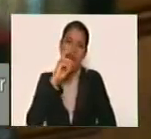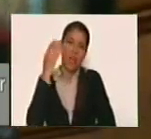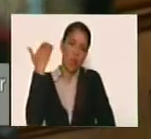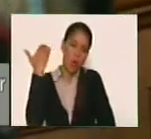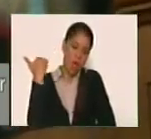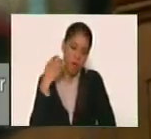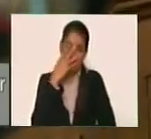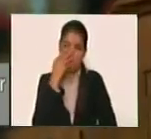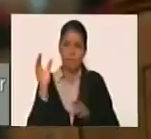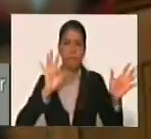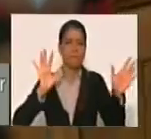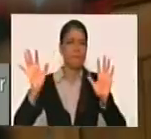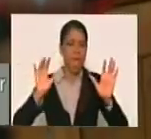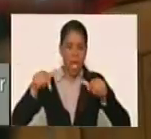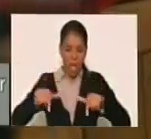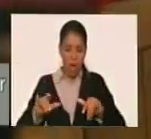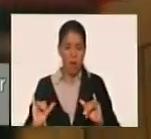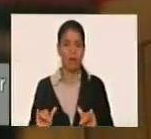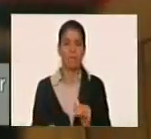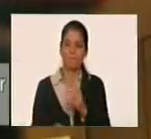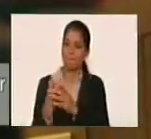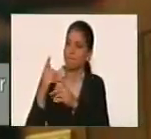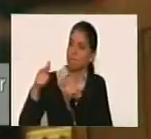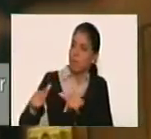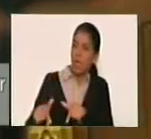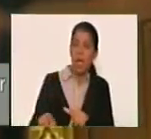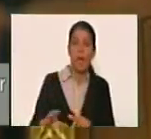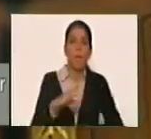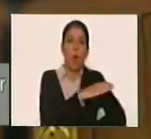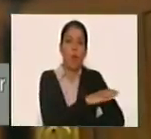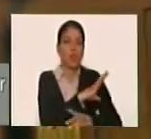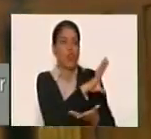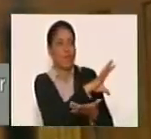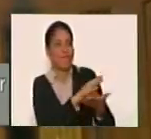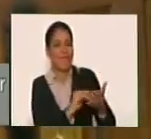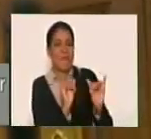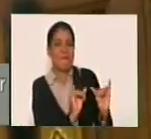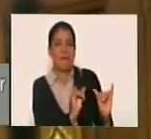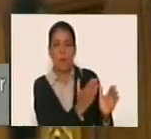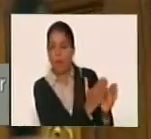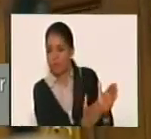la derecha apátrida, en la derecha transnacional venezolana. Así que bueno,